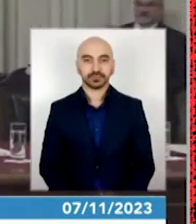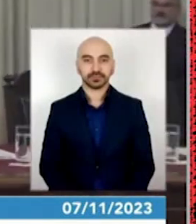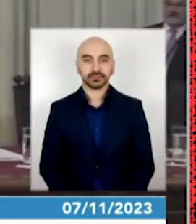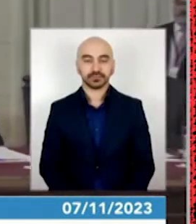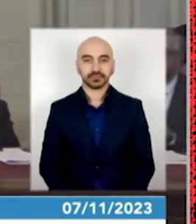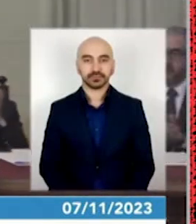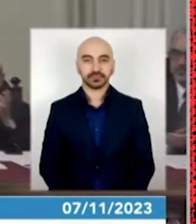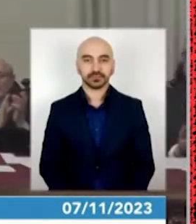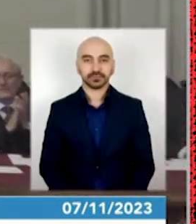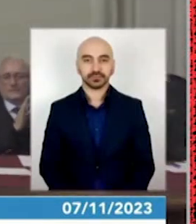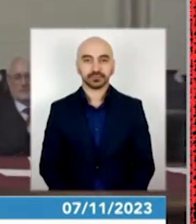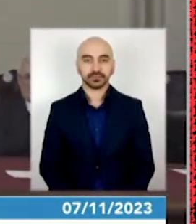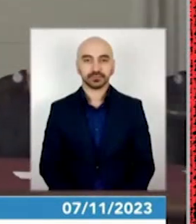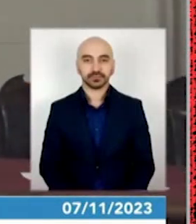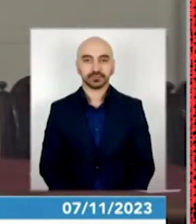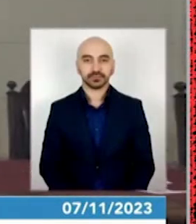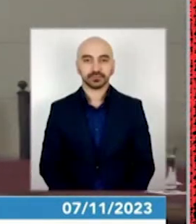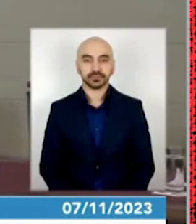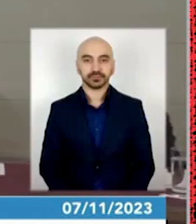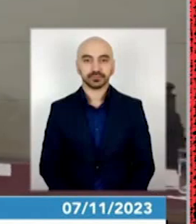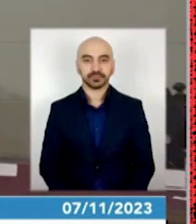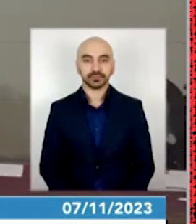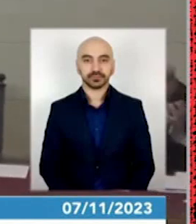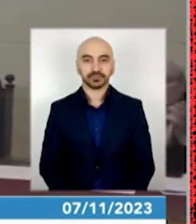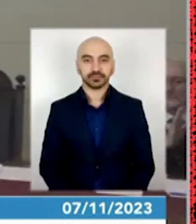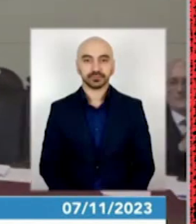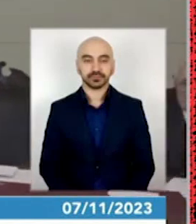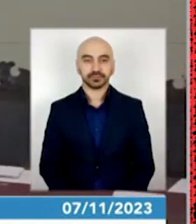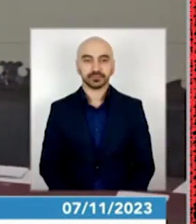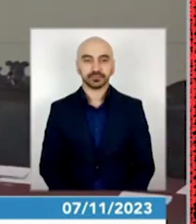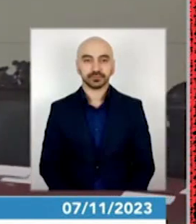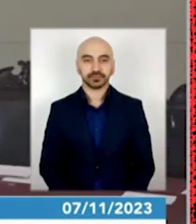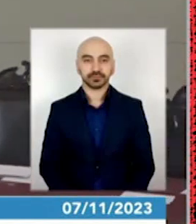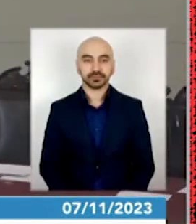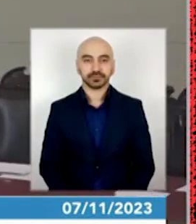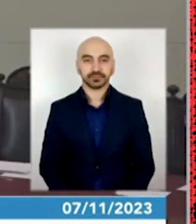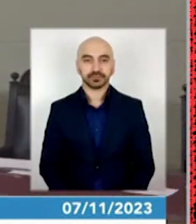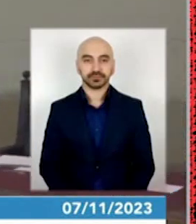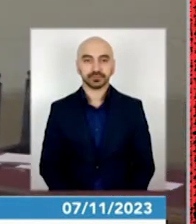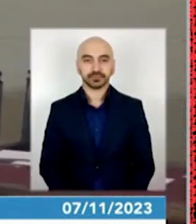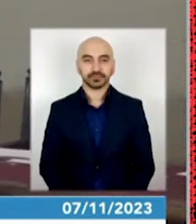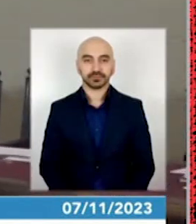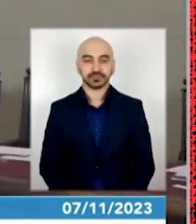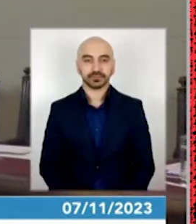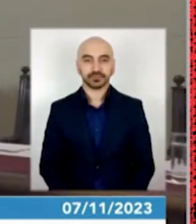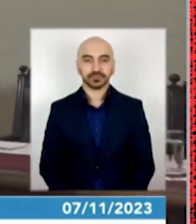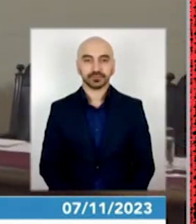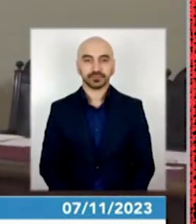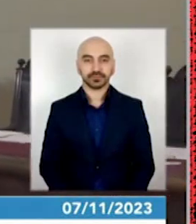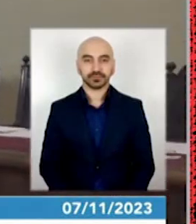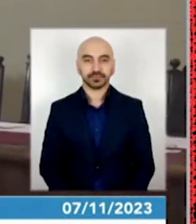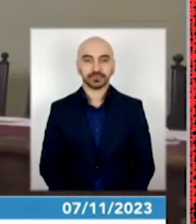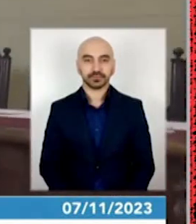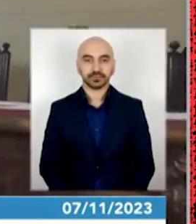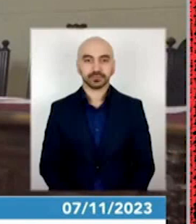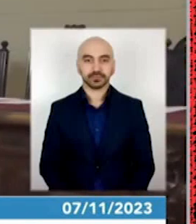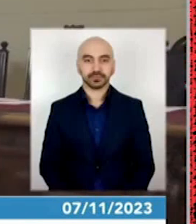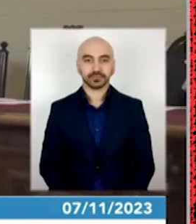mostrar cierto favoritismo, y por otro lado que se la juegue y diga de qué lado está. Porque te sirve. O sea, por algo por manga te sirve. Pero lo otro que te iba a comentar, que tiene que ver